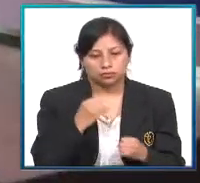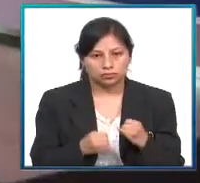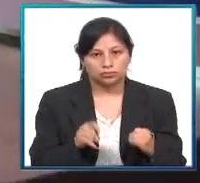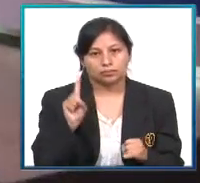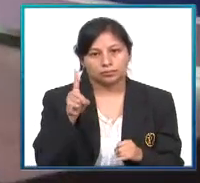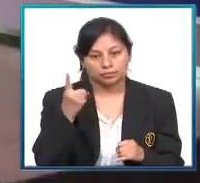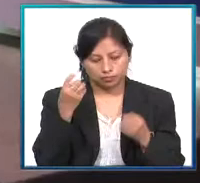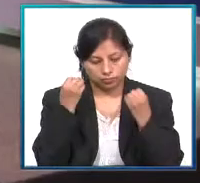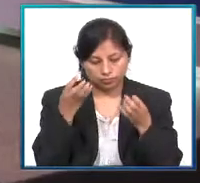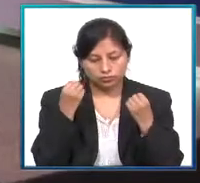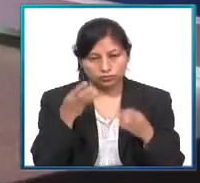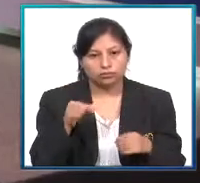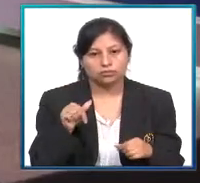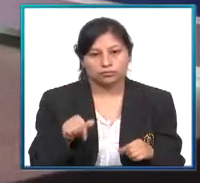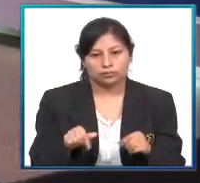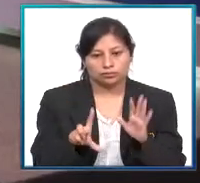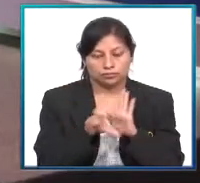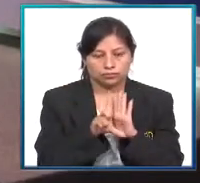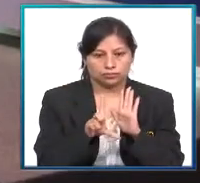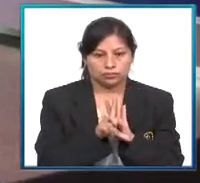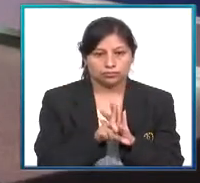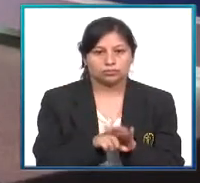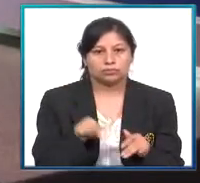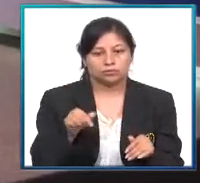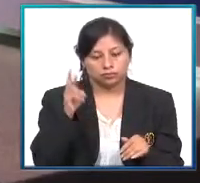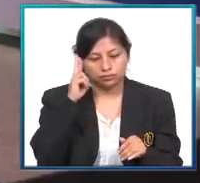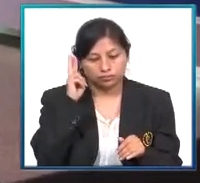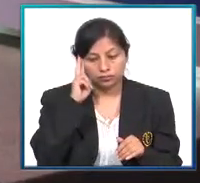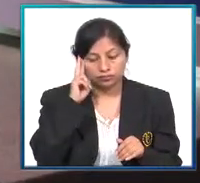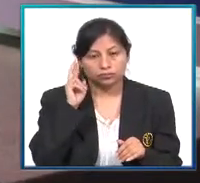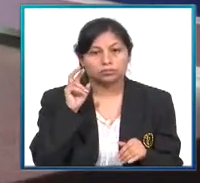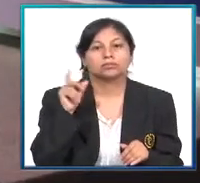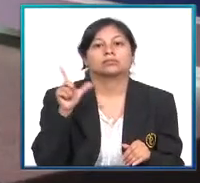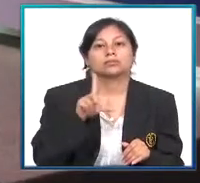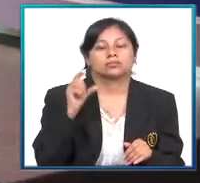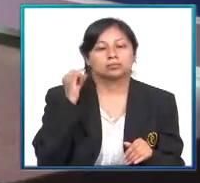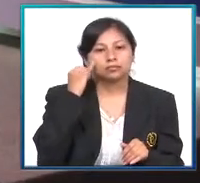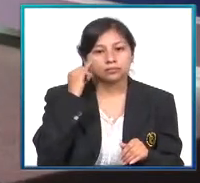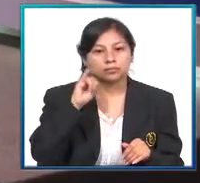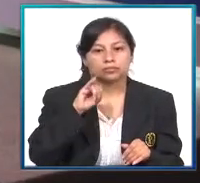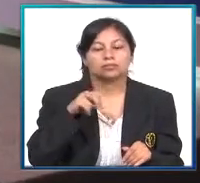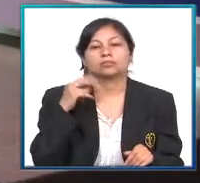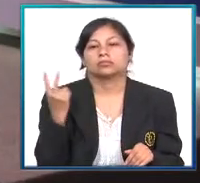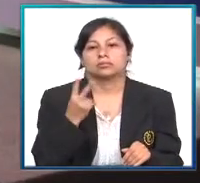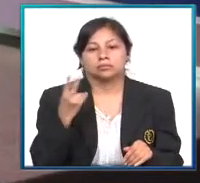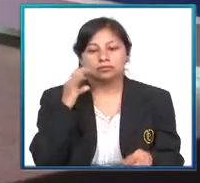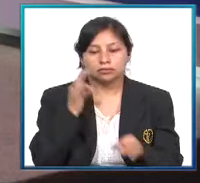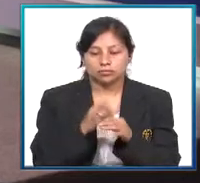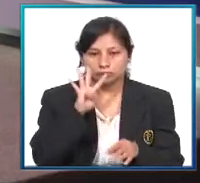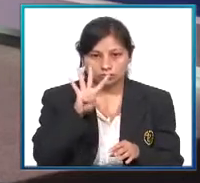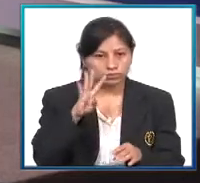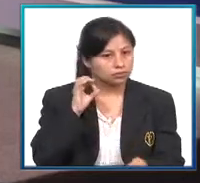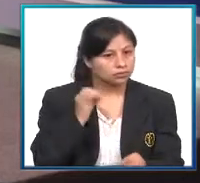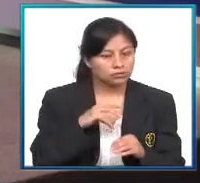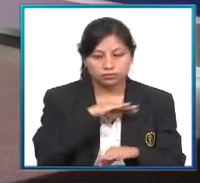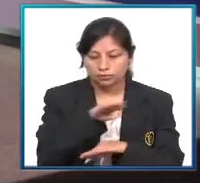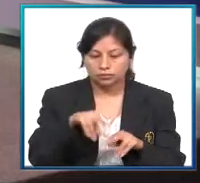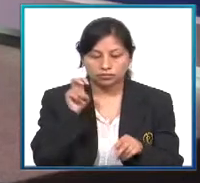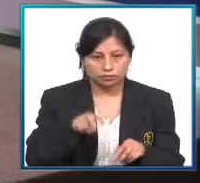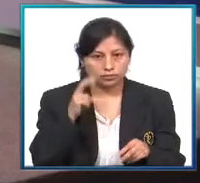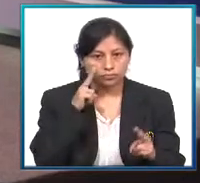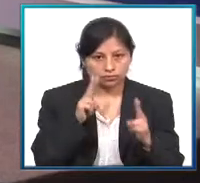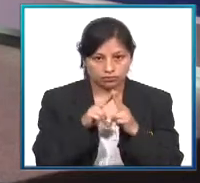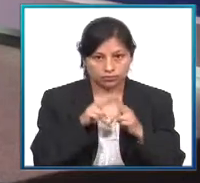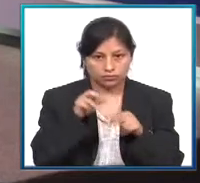Finalizamos nuestro primer bloque de información acá en Espacio Legislativo. Le recordamos, lunes, miércoles y viernes en punto de las 4 de la tarde con toda la información que usted